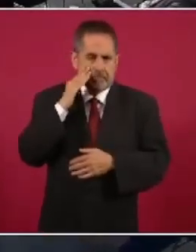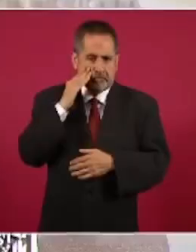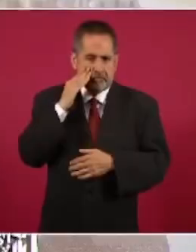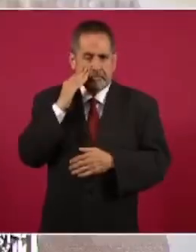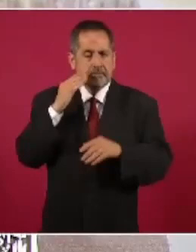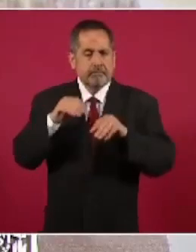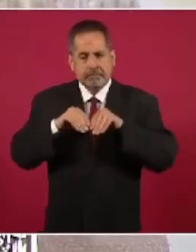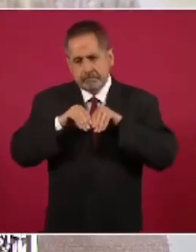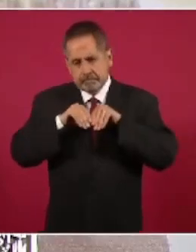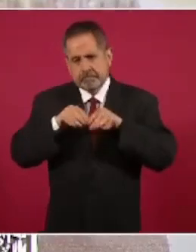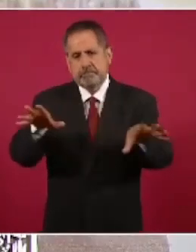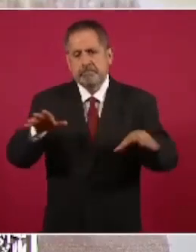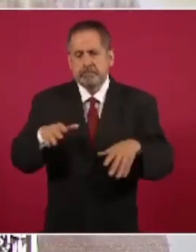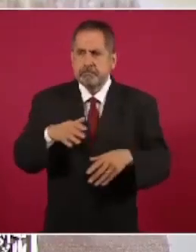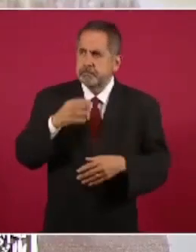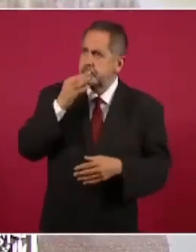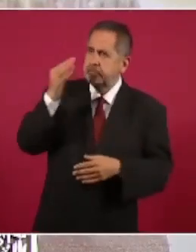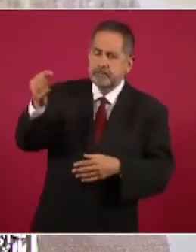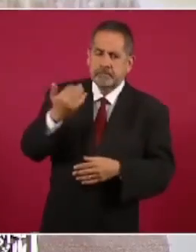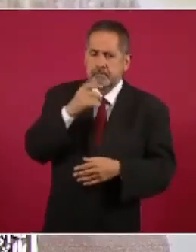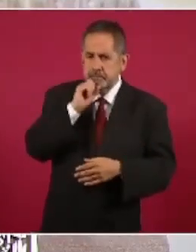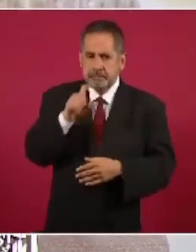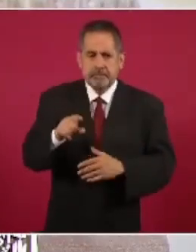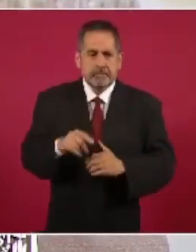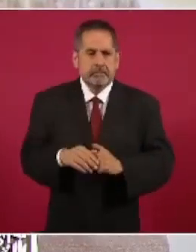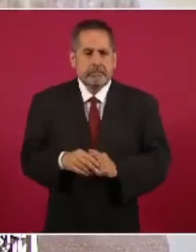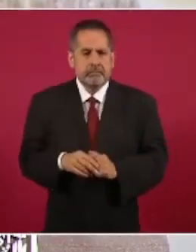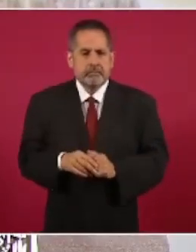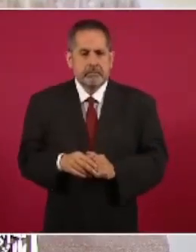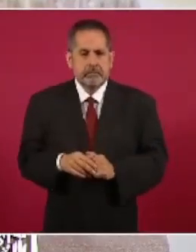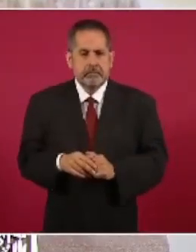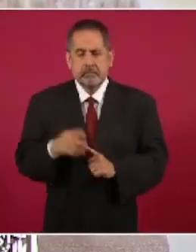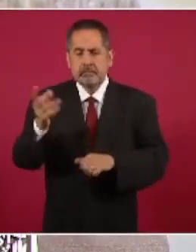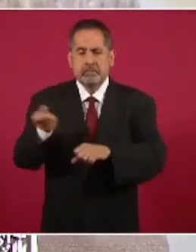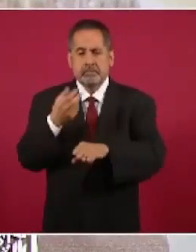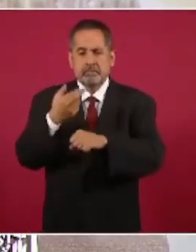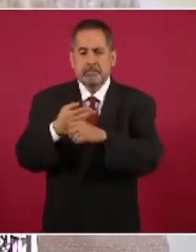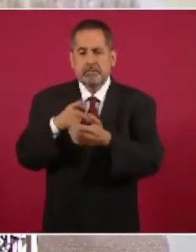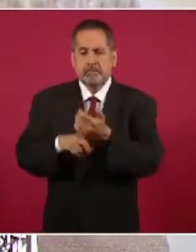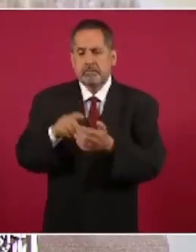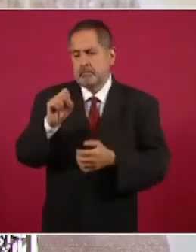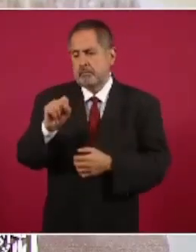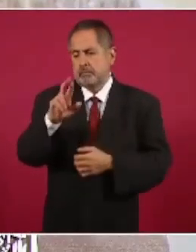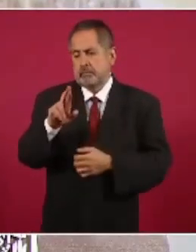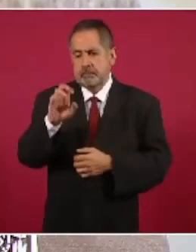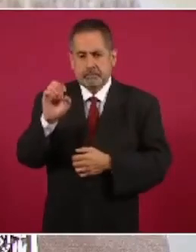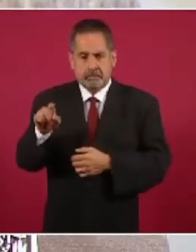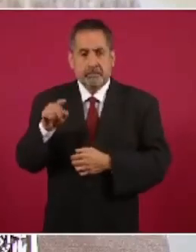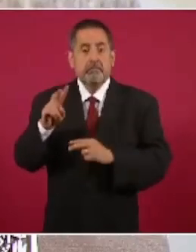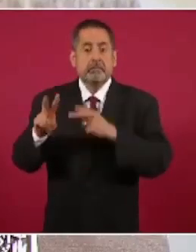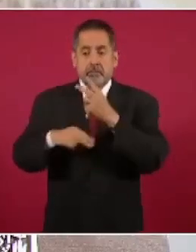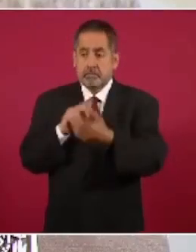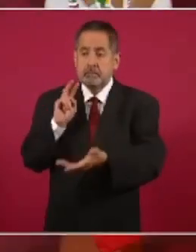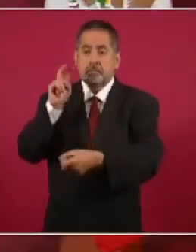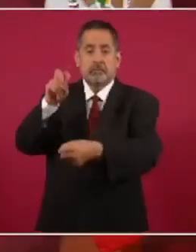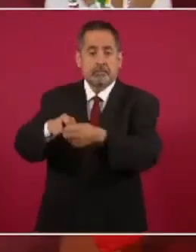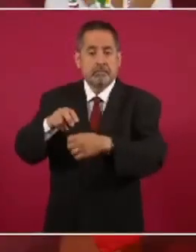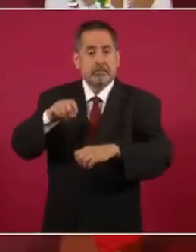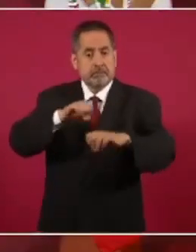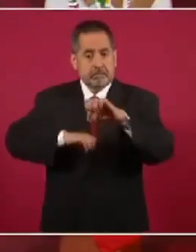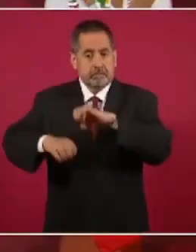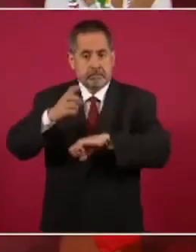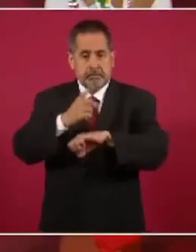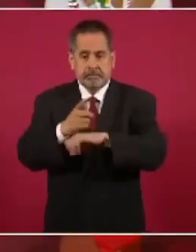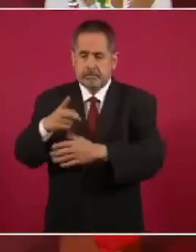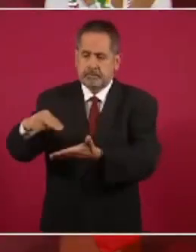en Face, y el secretario de Relaciones Exteriores fue a la embajada y